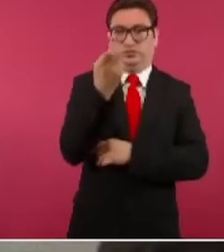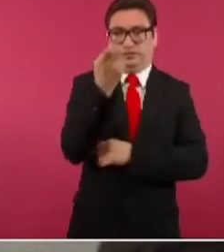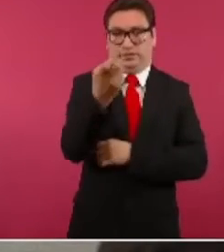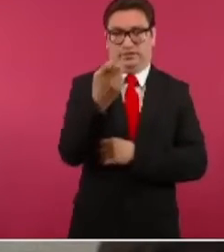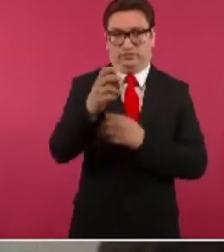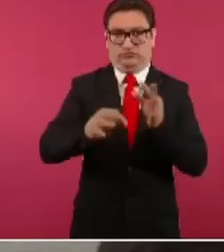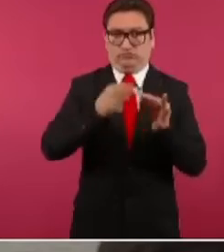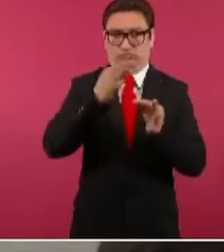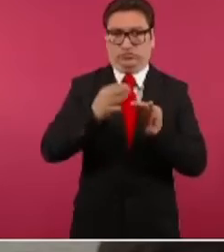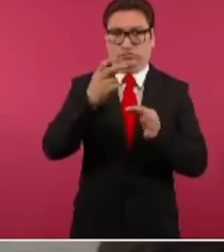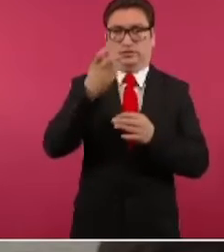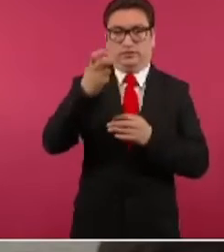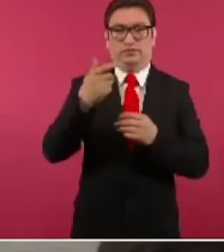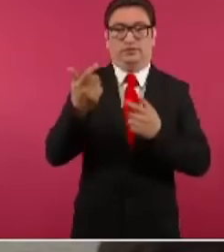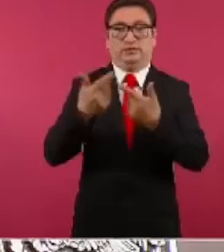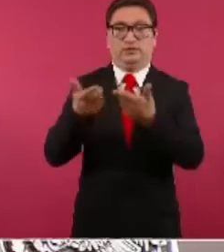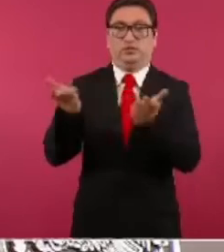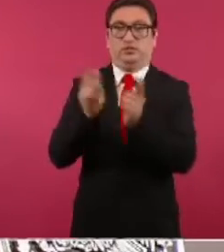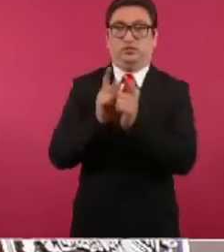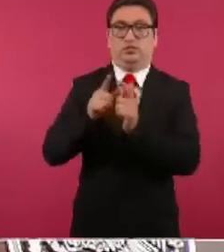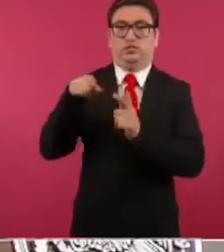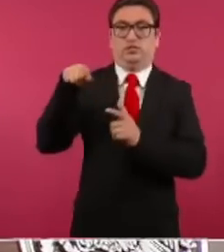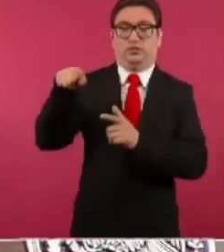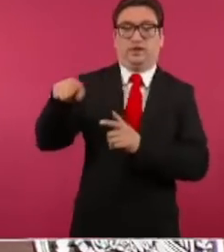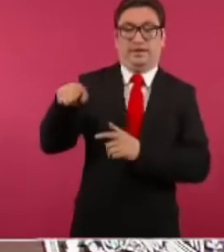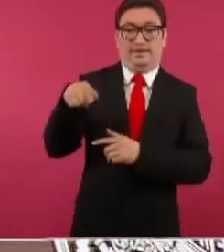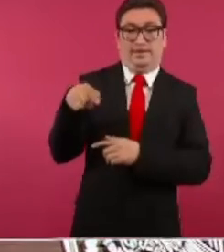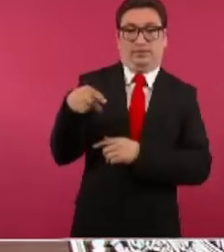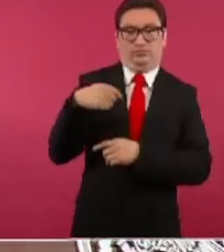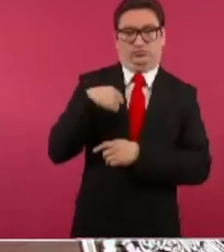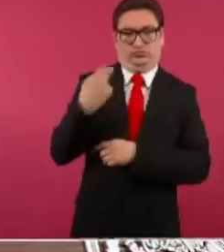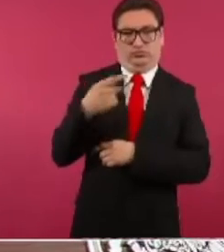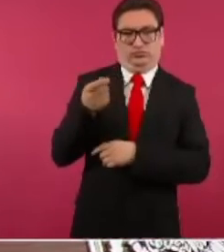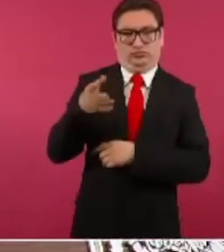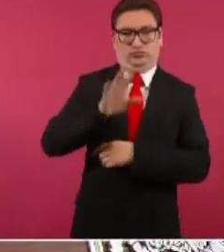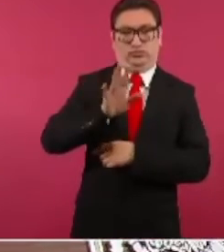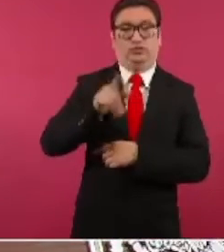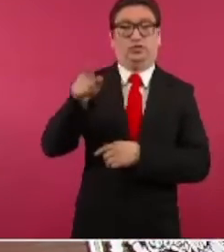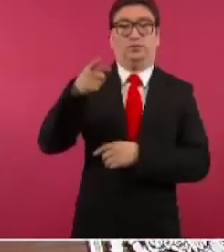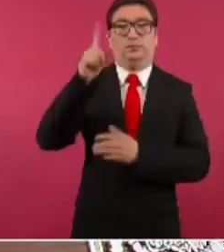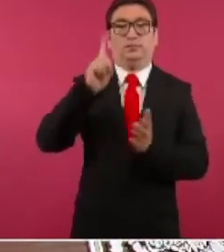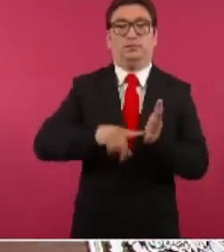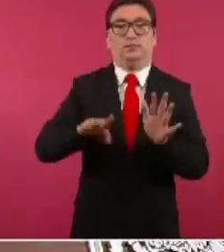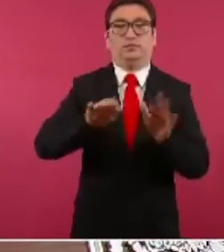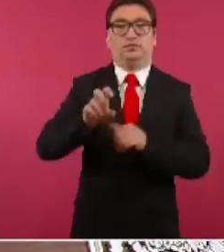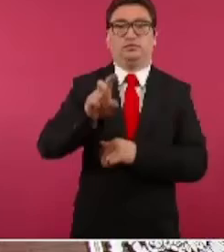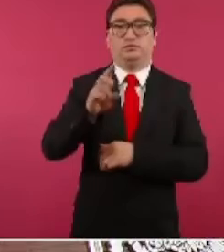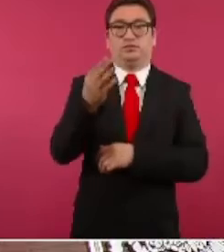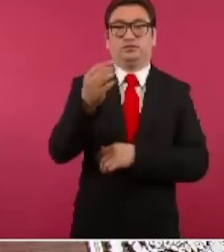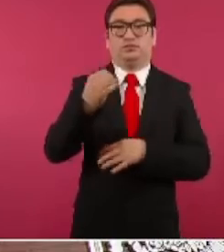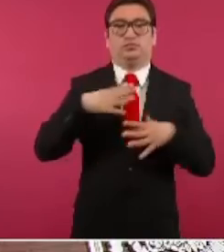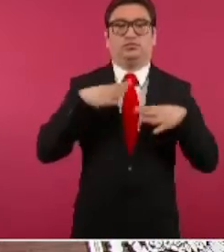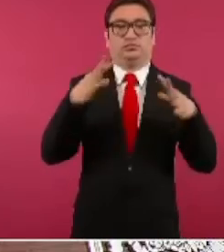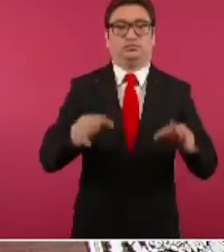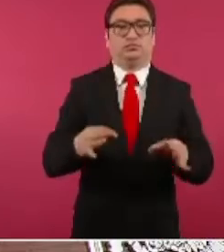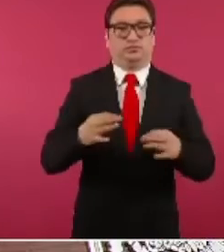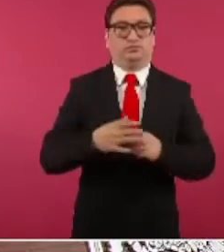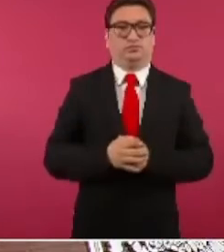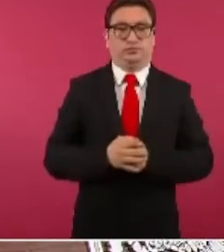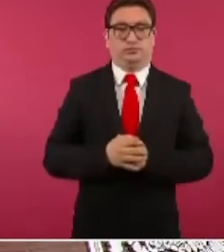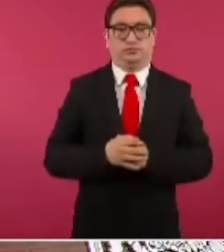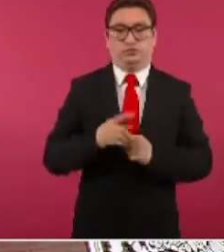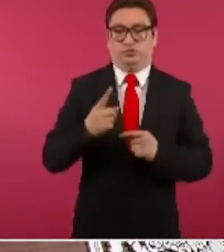y ese partido al que no voy a mencionar se fundó en 1939, un